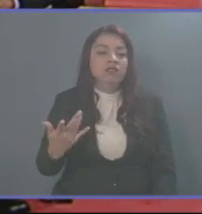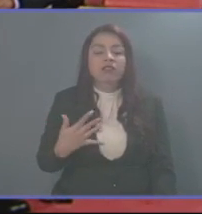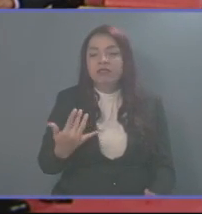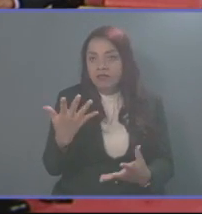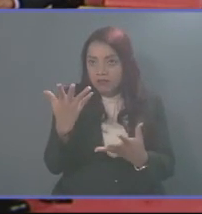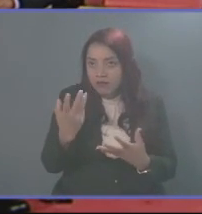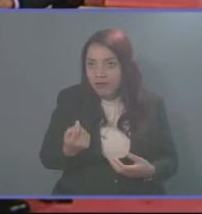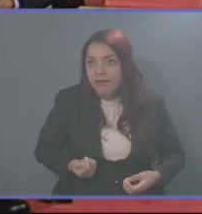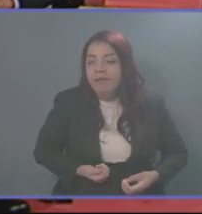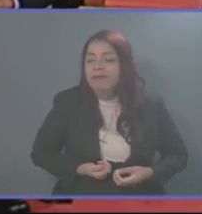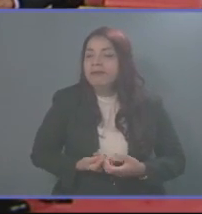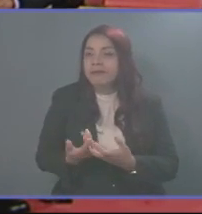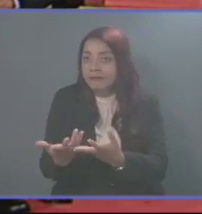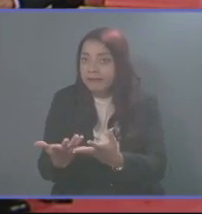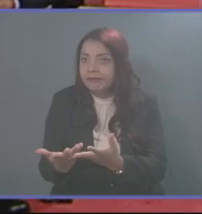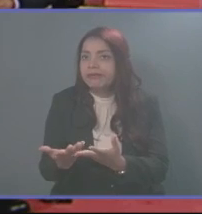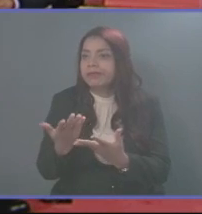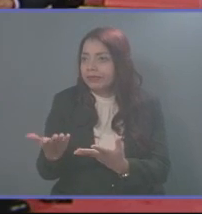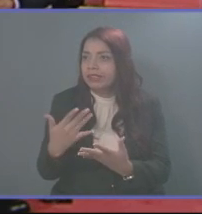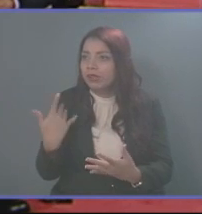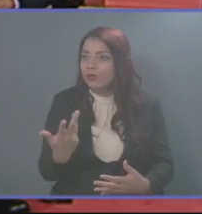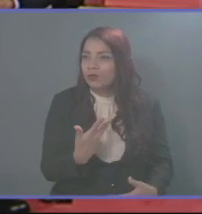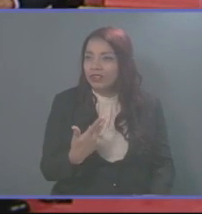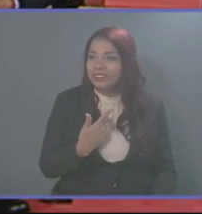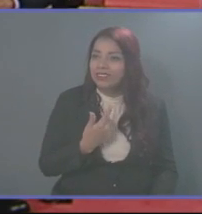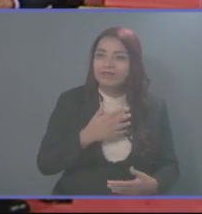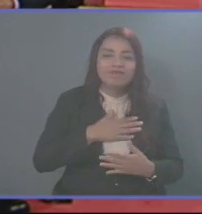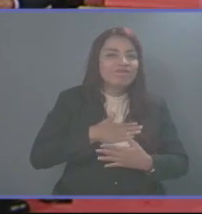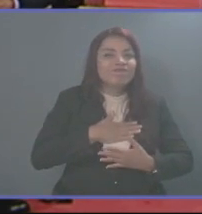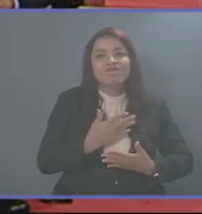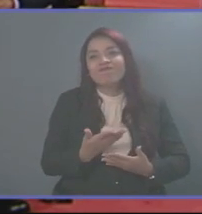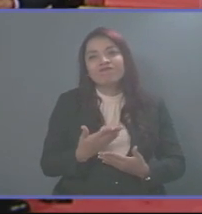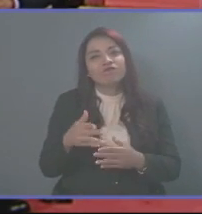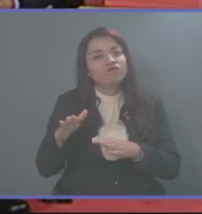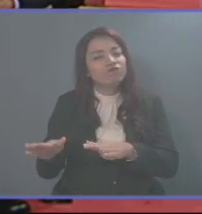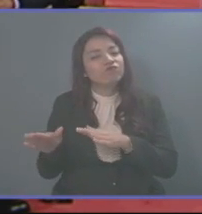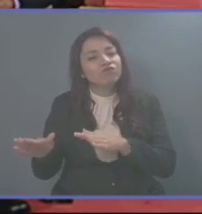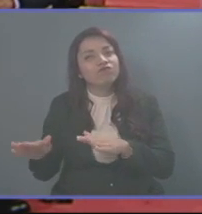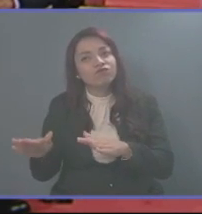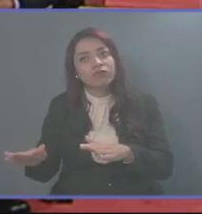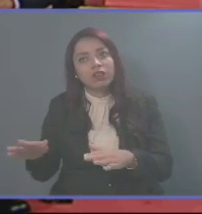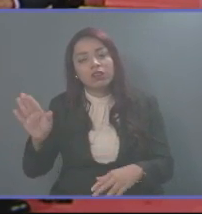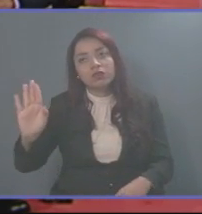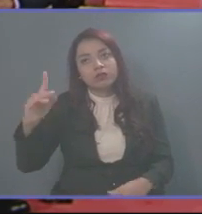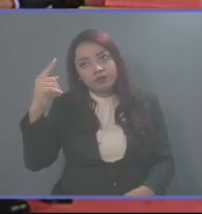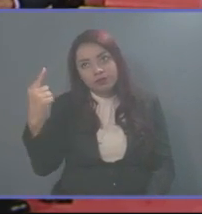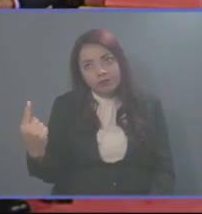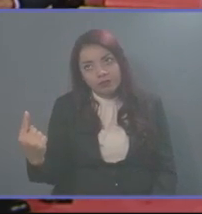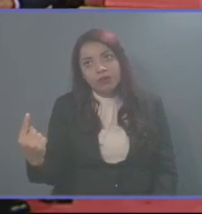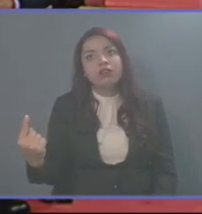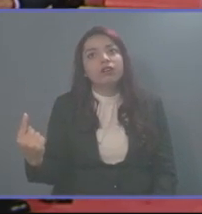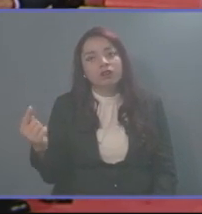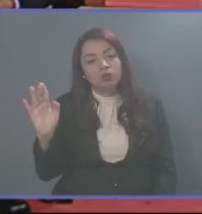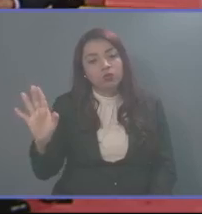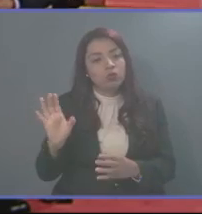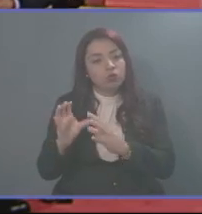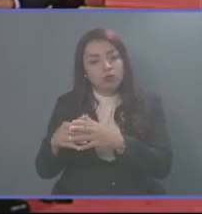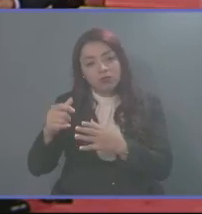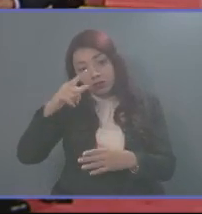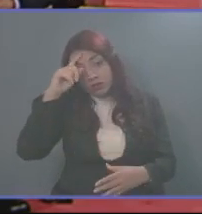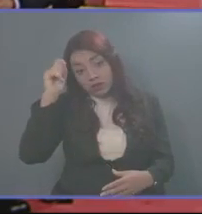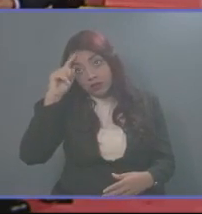patentizar, externar nuestras más sinceras muestras de gratitud hacia su persona y hacia su equipo de